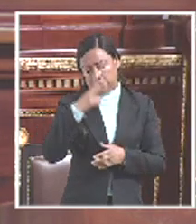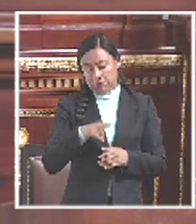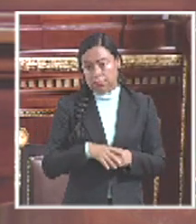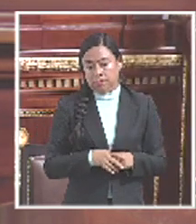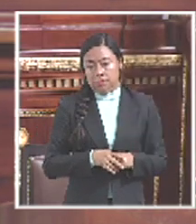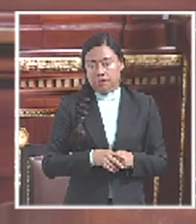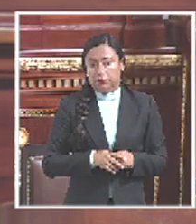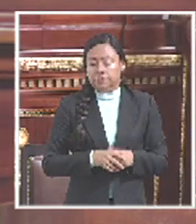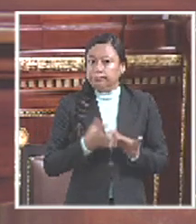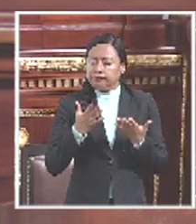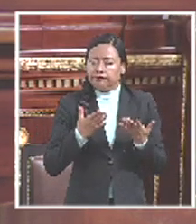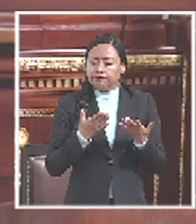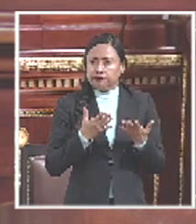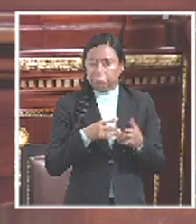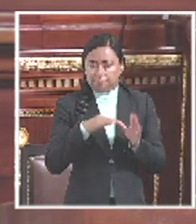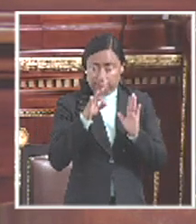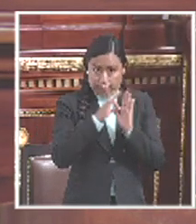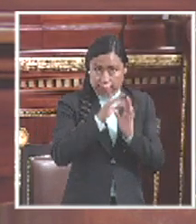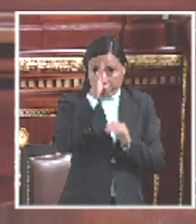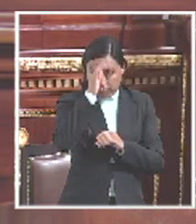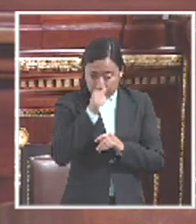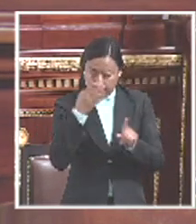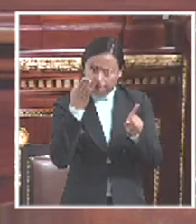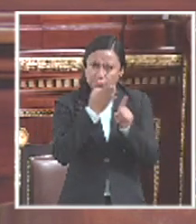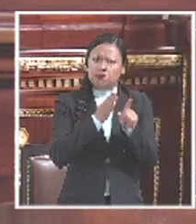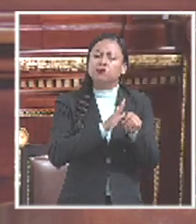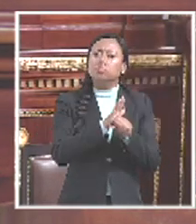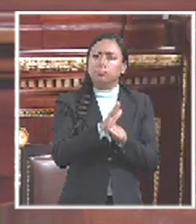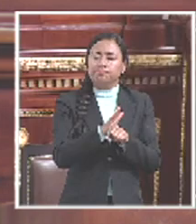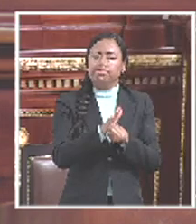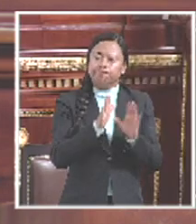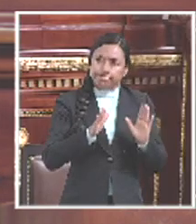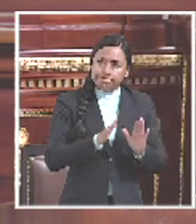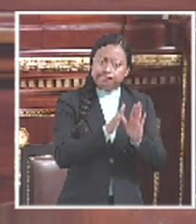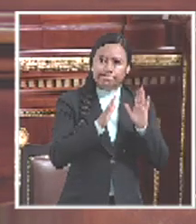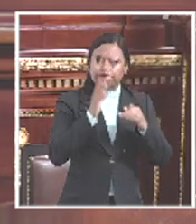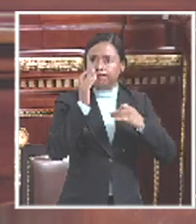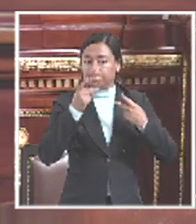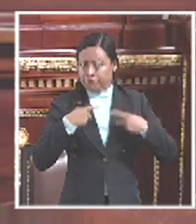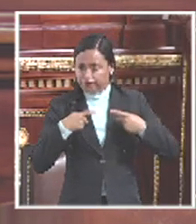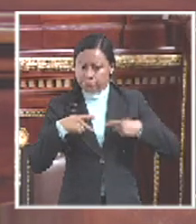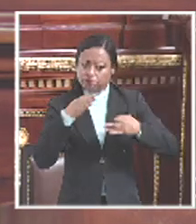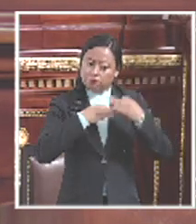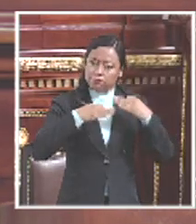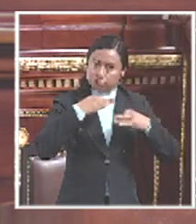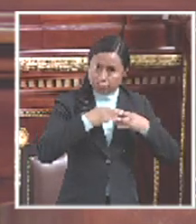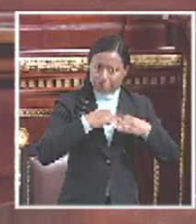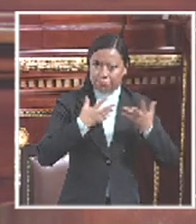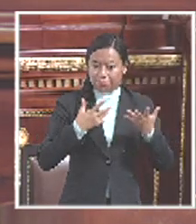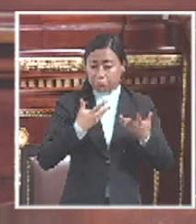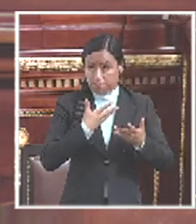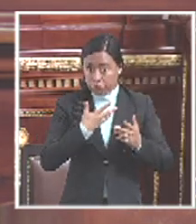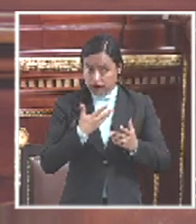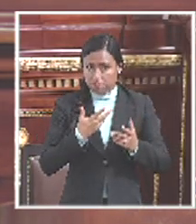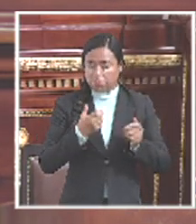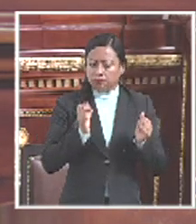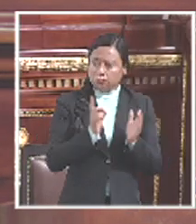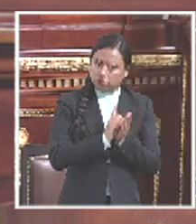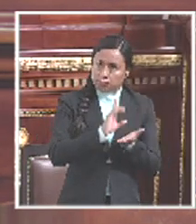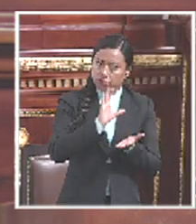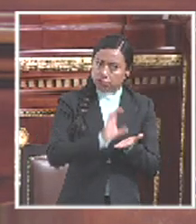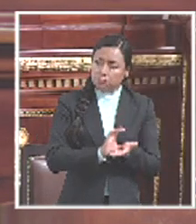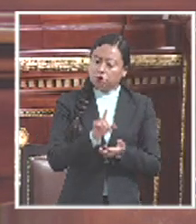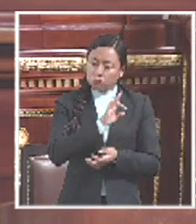finalidad de la proposición con punto de acuerdo es propiciar que todas las personas con discapacidad ejerzan sus